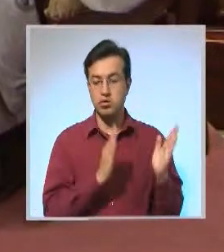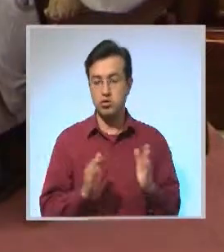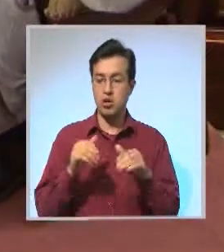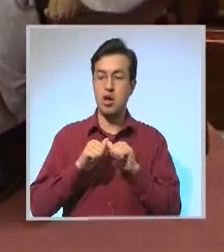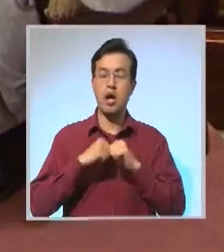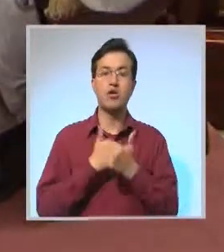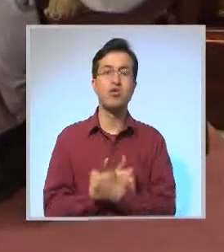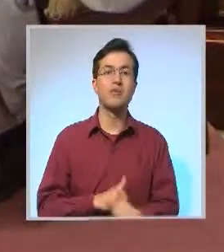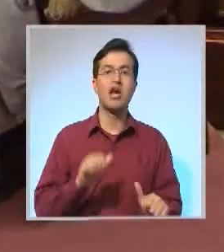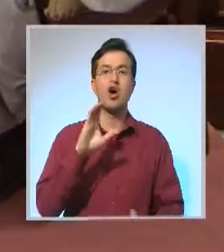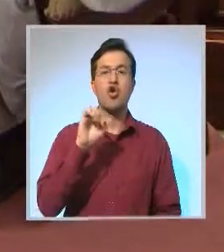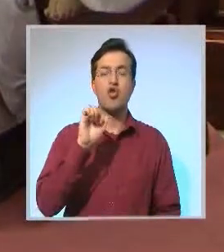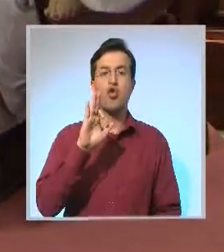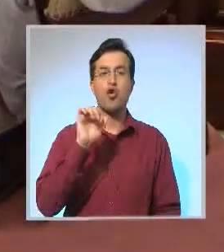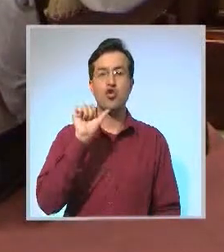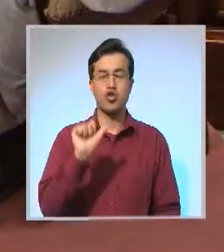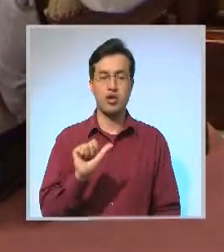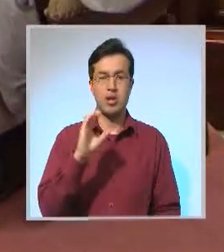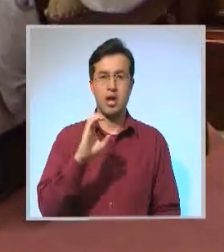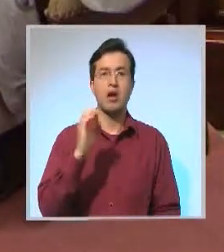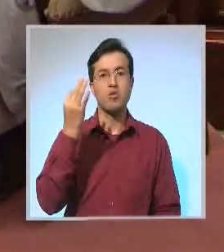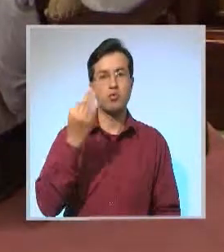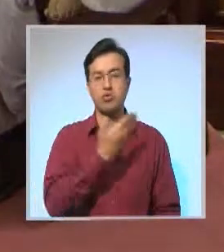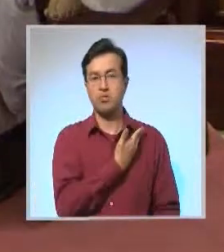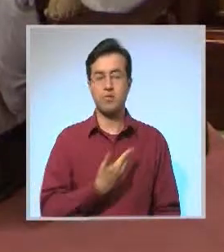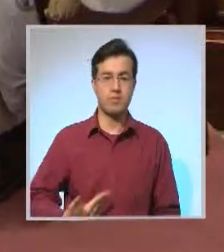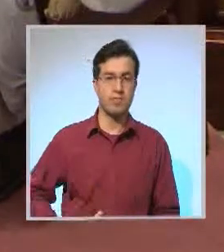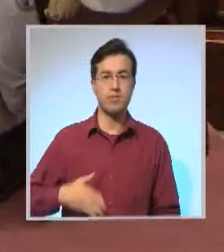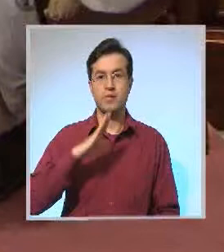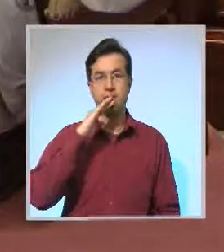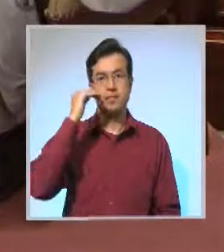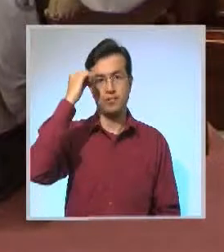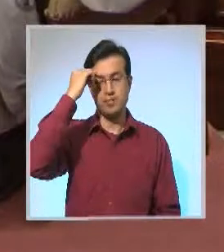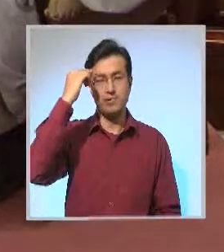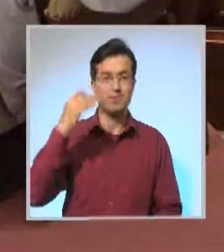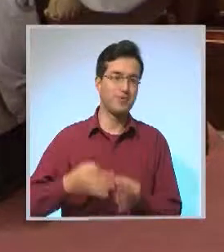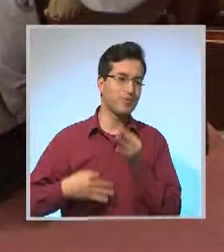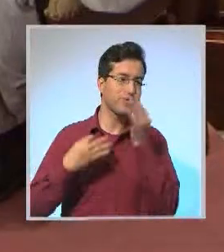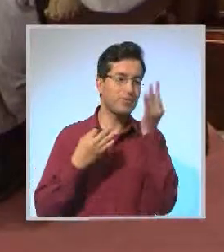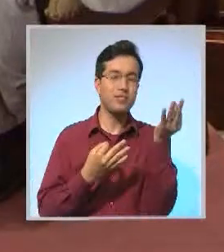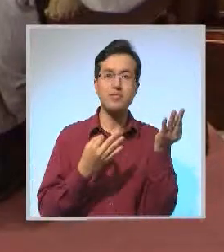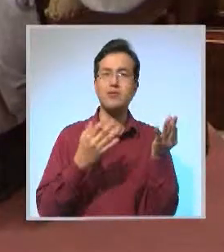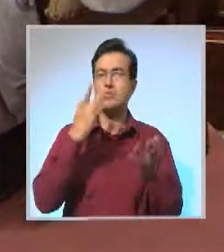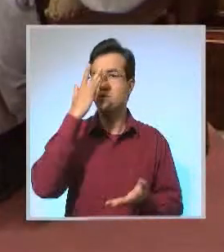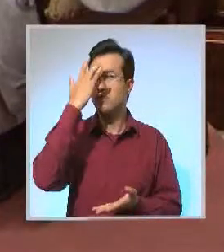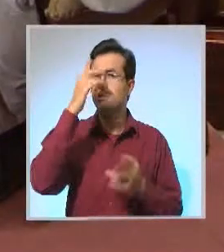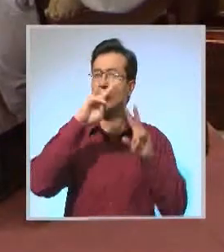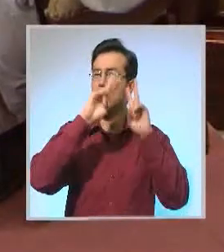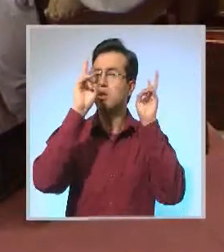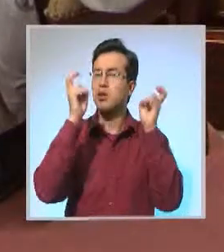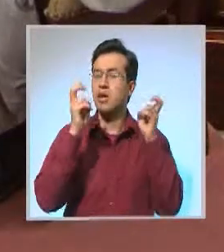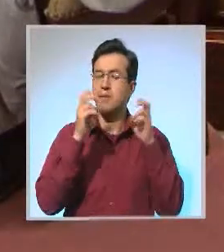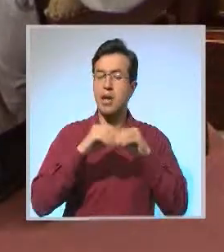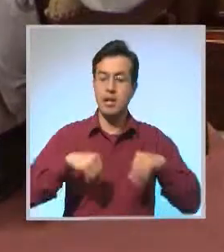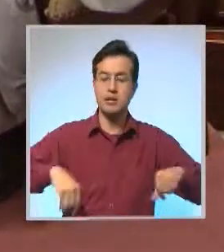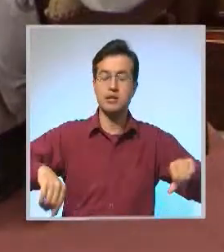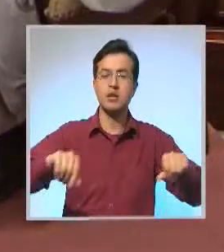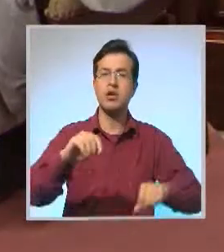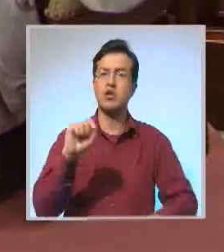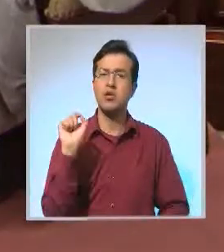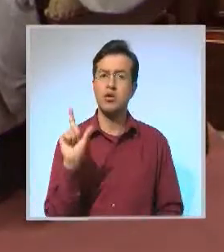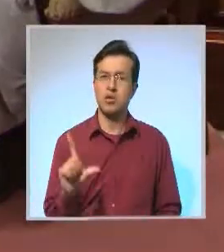descentralización cootad que la víspera remitió el presidente rafael correa a la asamblea nacional referente a la regulación de la plusvalía